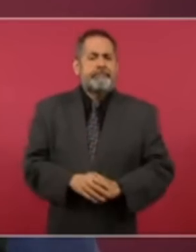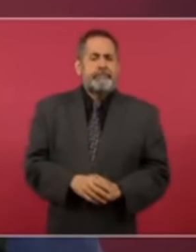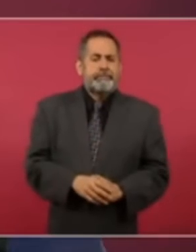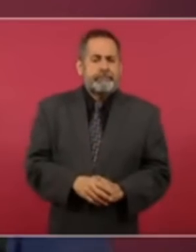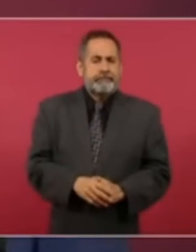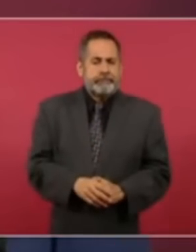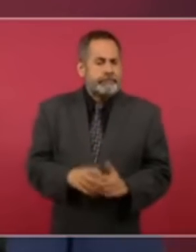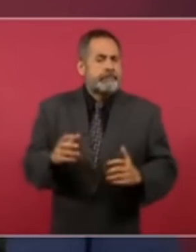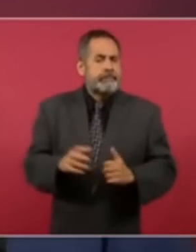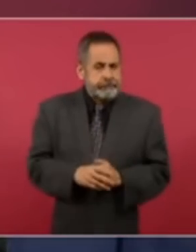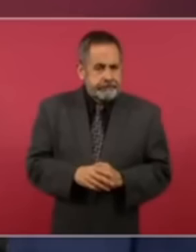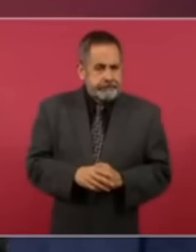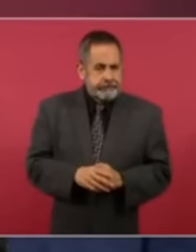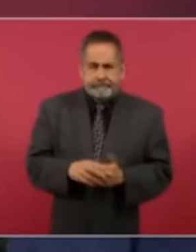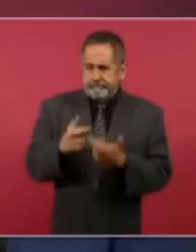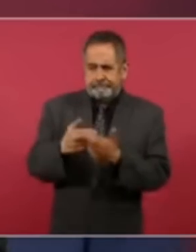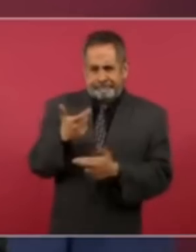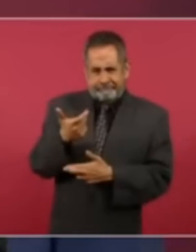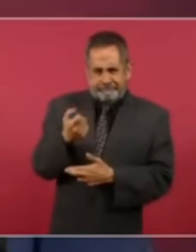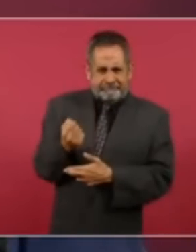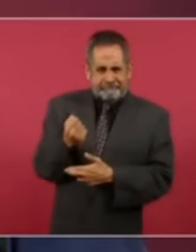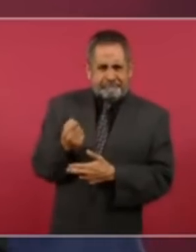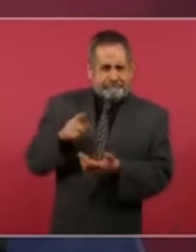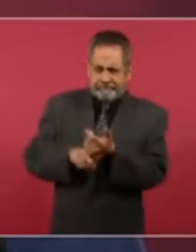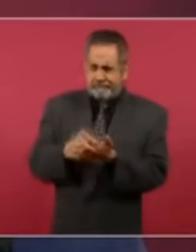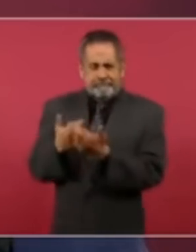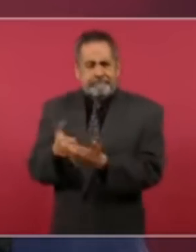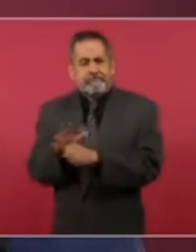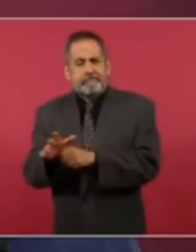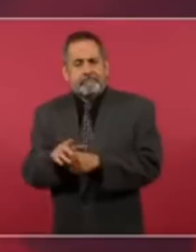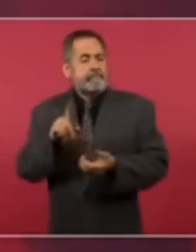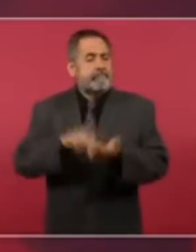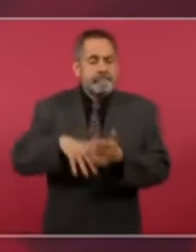¿Y por qué tenemos finanzas públicas fuertes? Porque no hay corrupción,